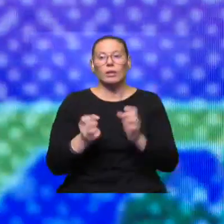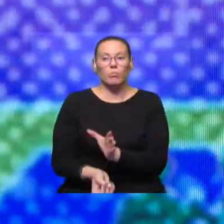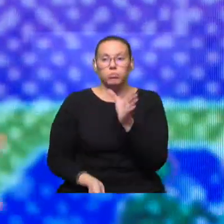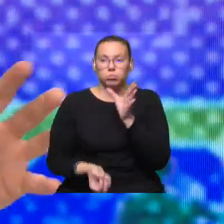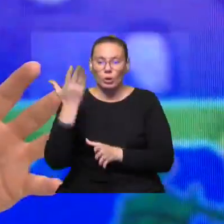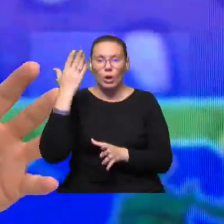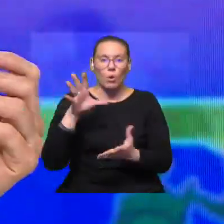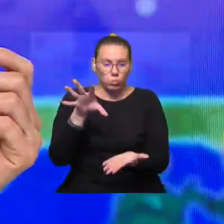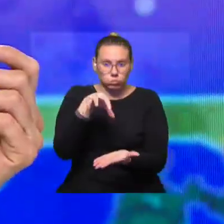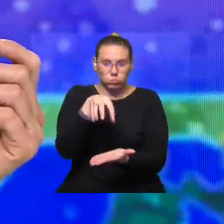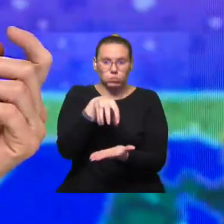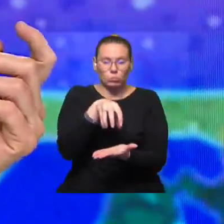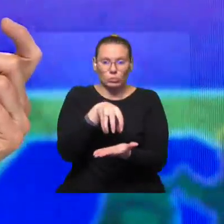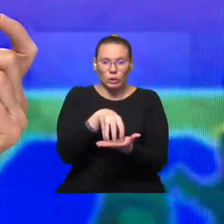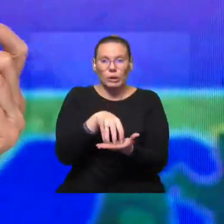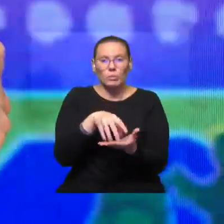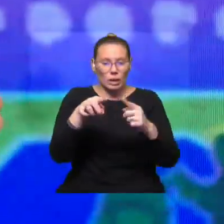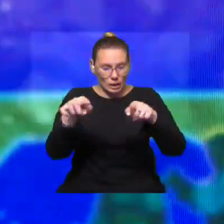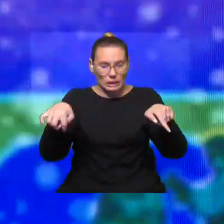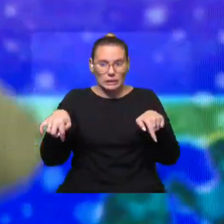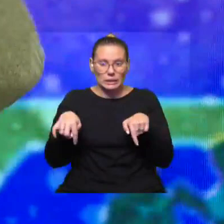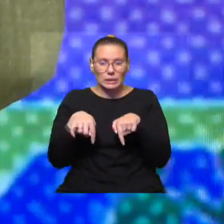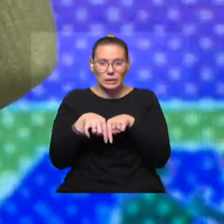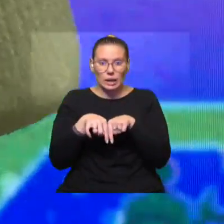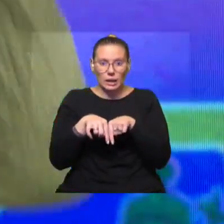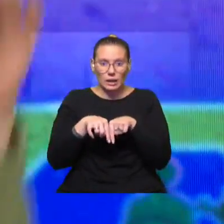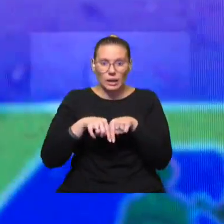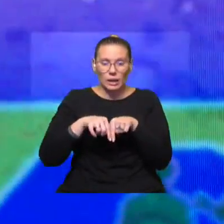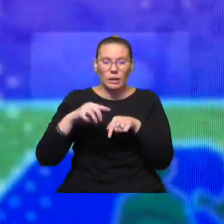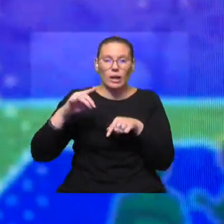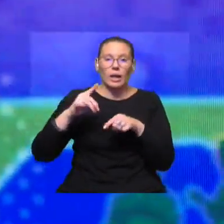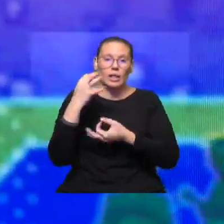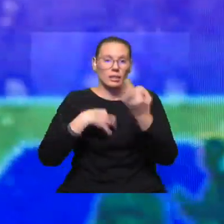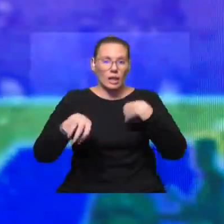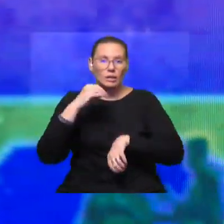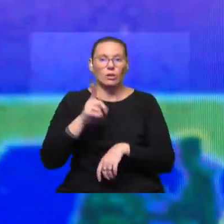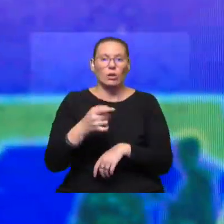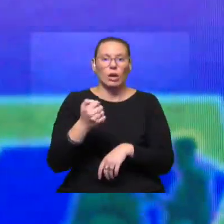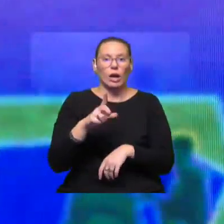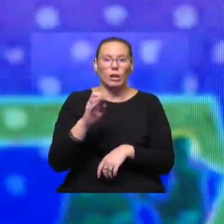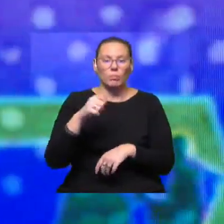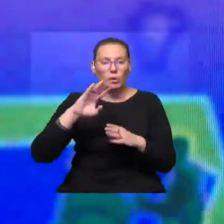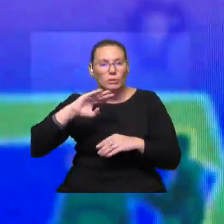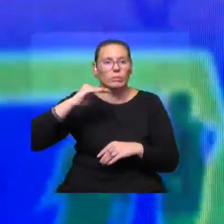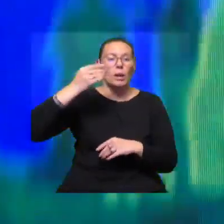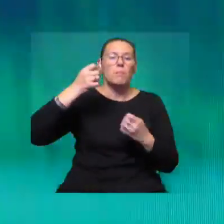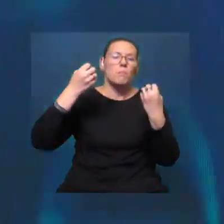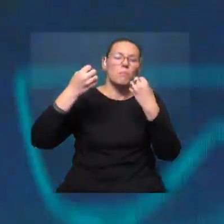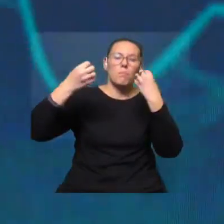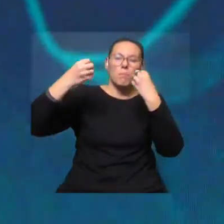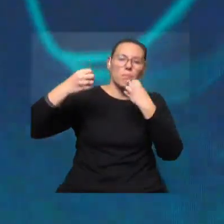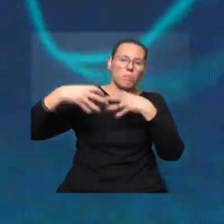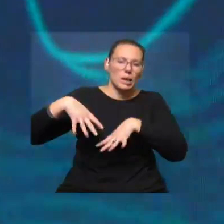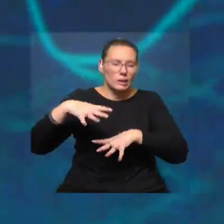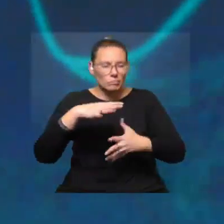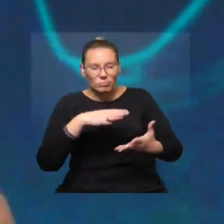una instalación ahí en una sala que hay en el piso de arriba del teatro El galpón que se llama perdidos en la nube y que